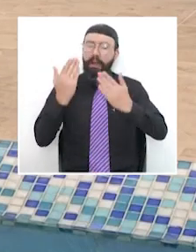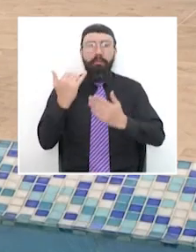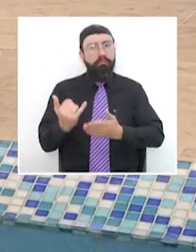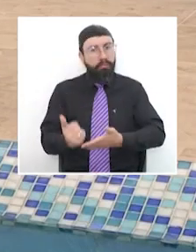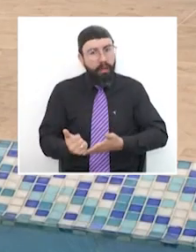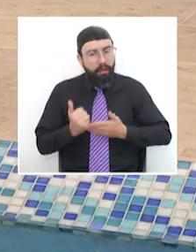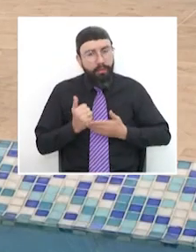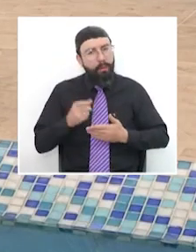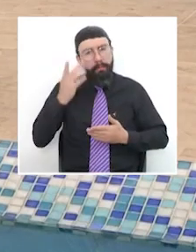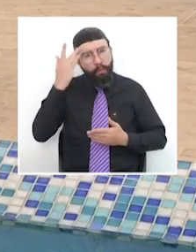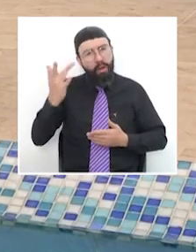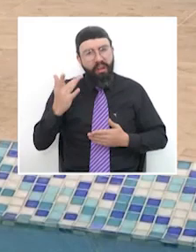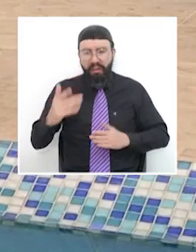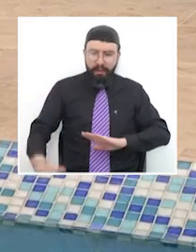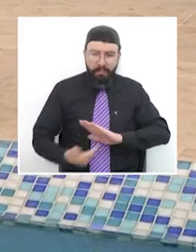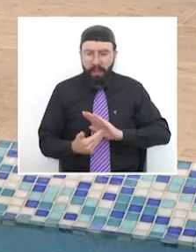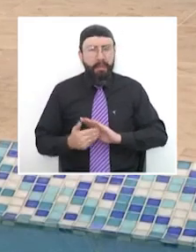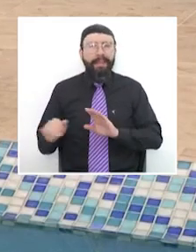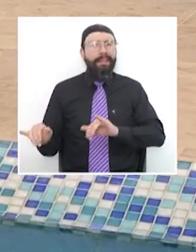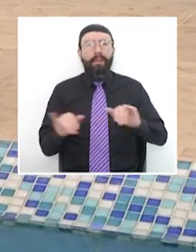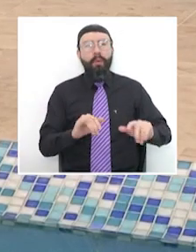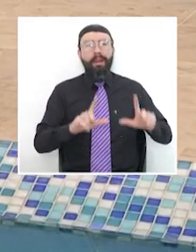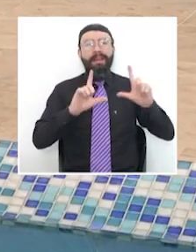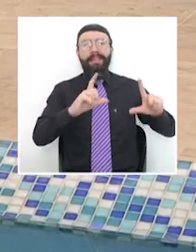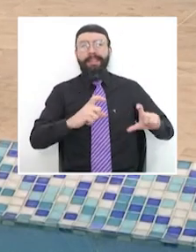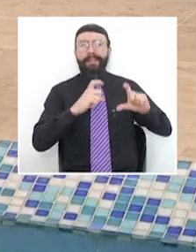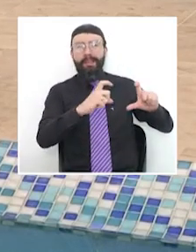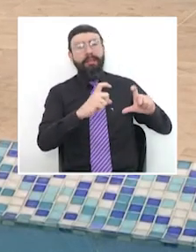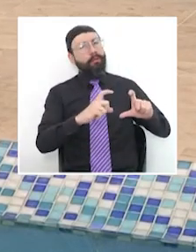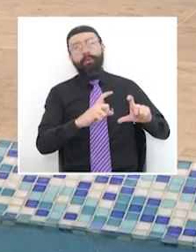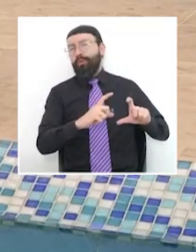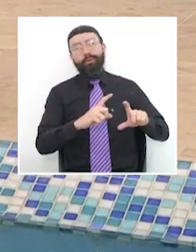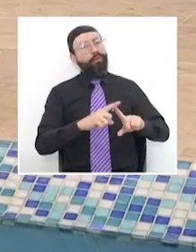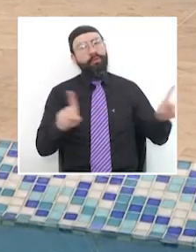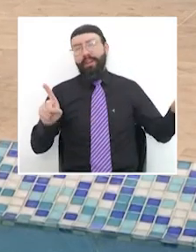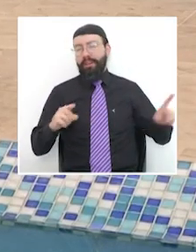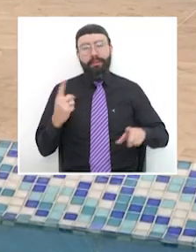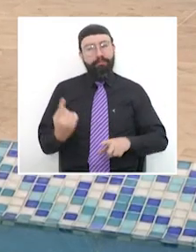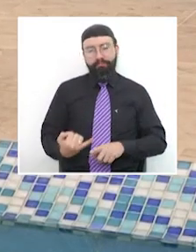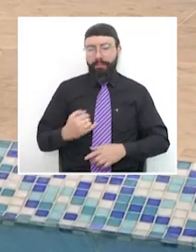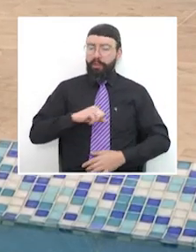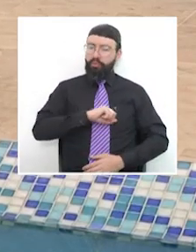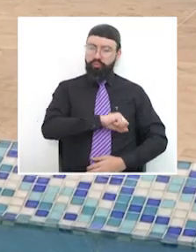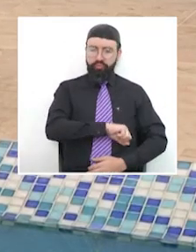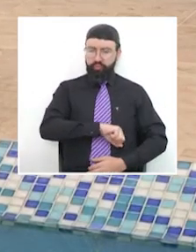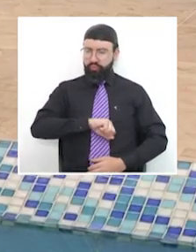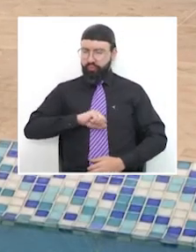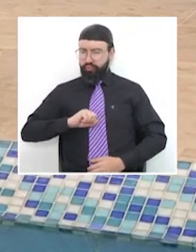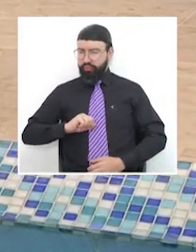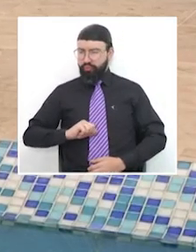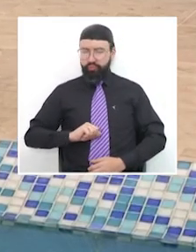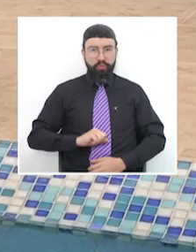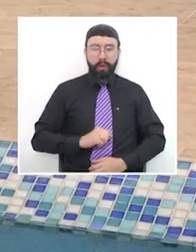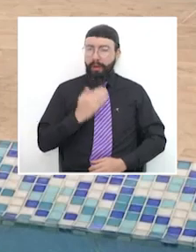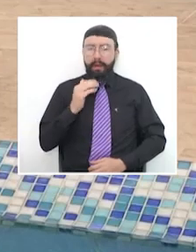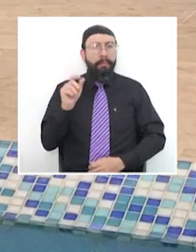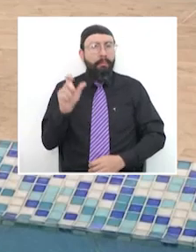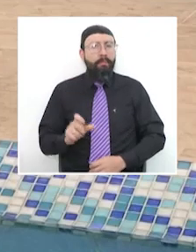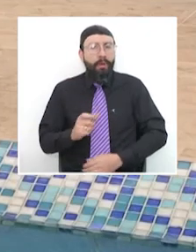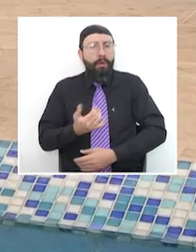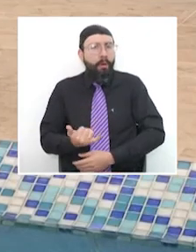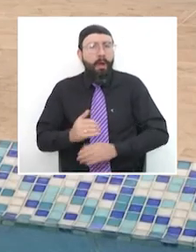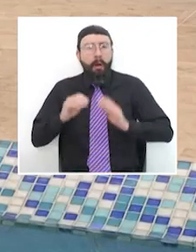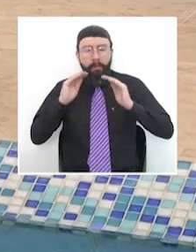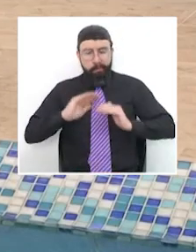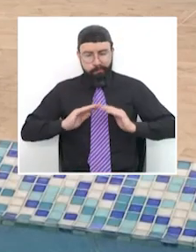no irradia y no tiene ningún efecto secundario. Es tal que nosotros estudiamos toda la anatomía del bebé cuando está dentro